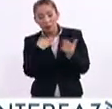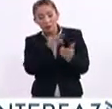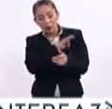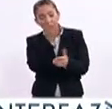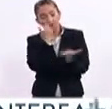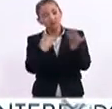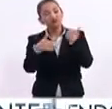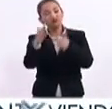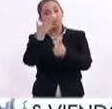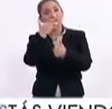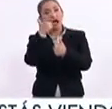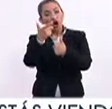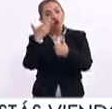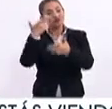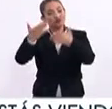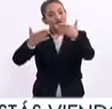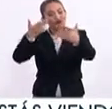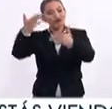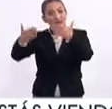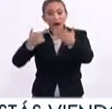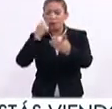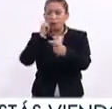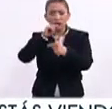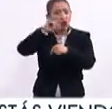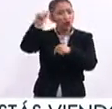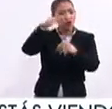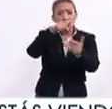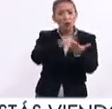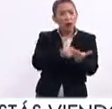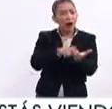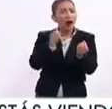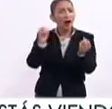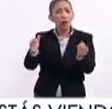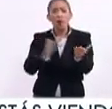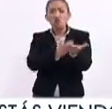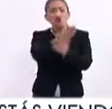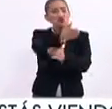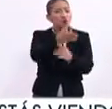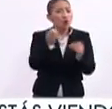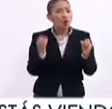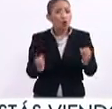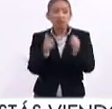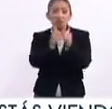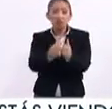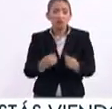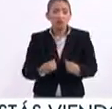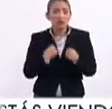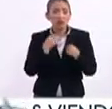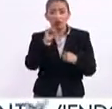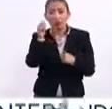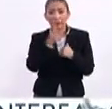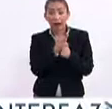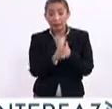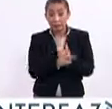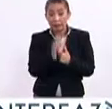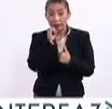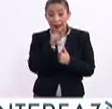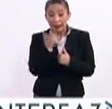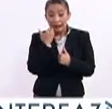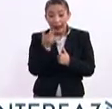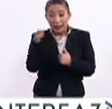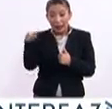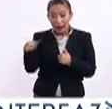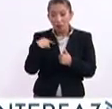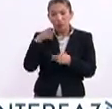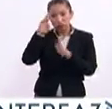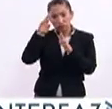un desarrollo sostenible, aún estando en vías de tránsito o de permanencia en otro país. Y también busca que se